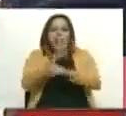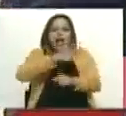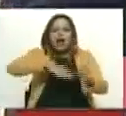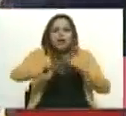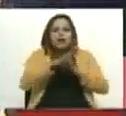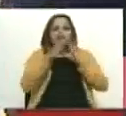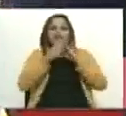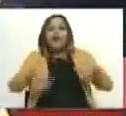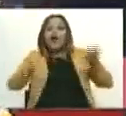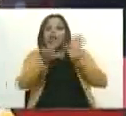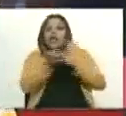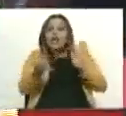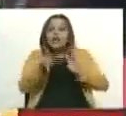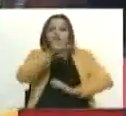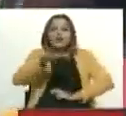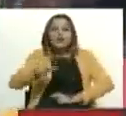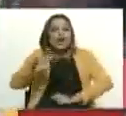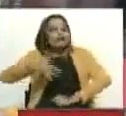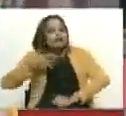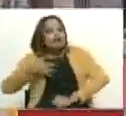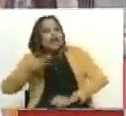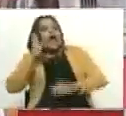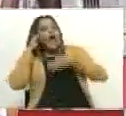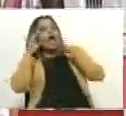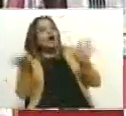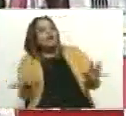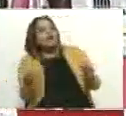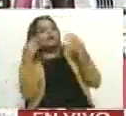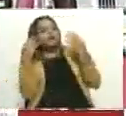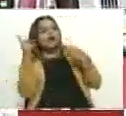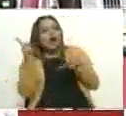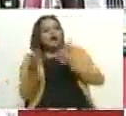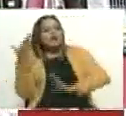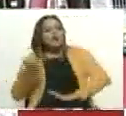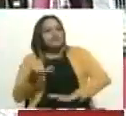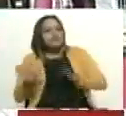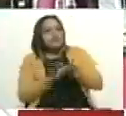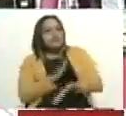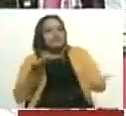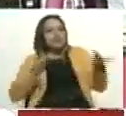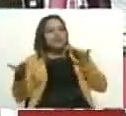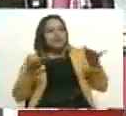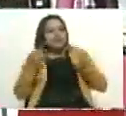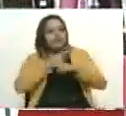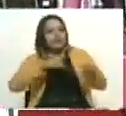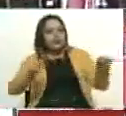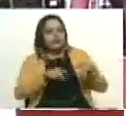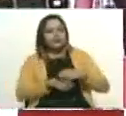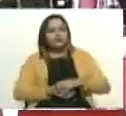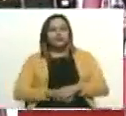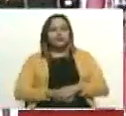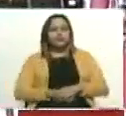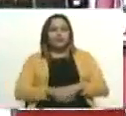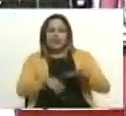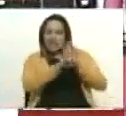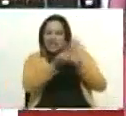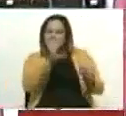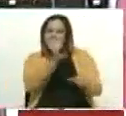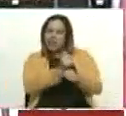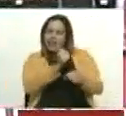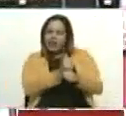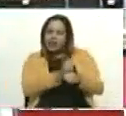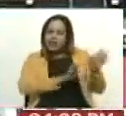que la gente se sienta atendida en algo tan fundamental como son los servicios públicos. Las leyes laborales y